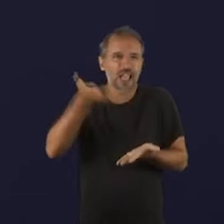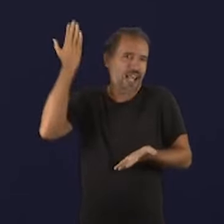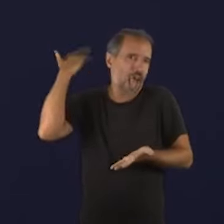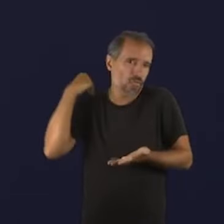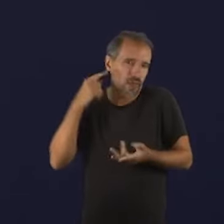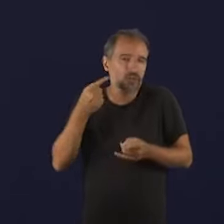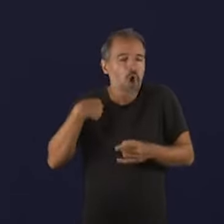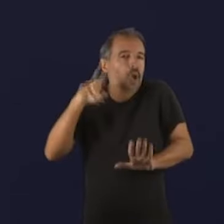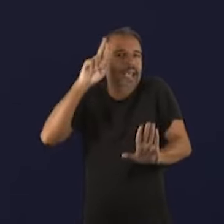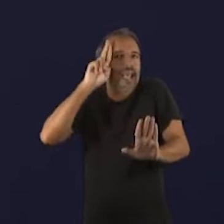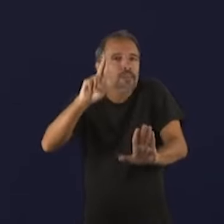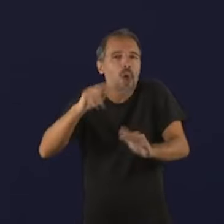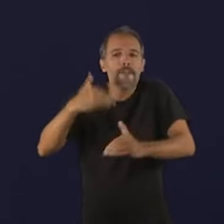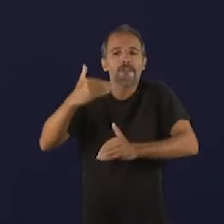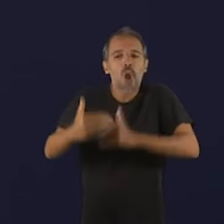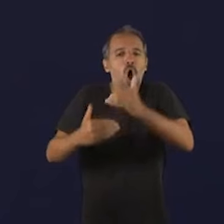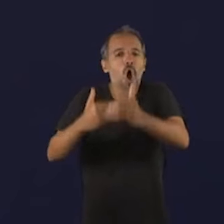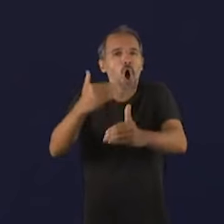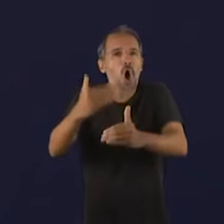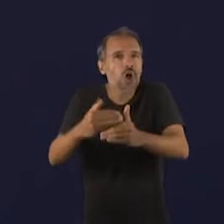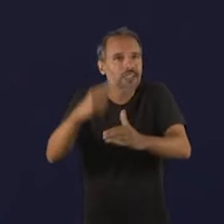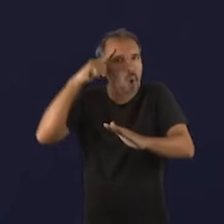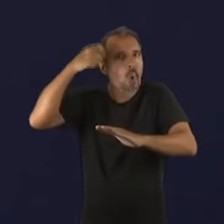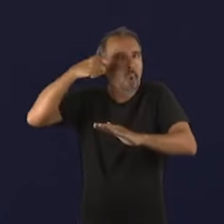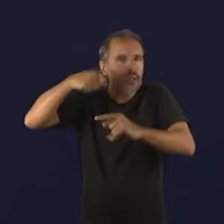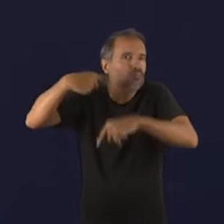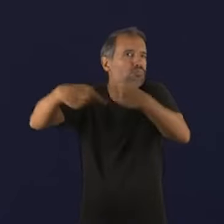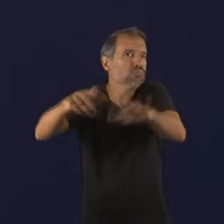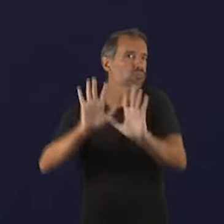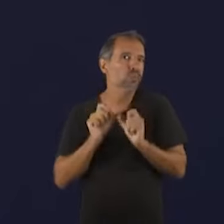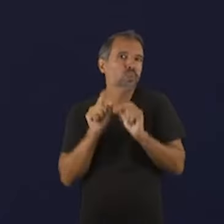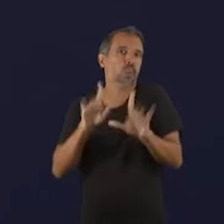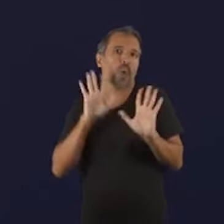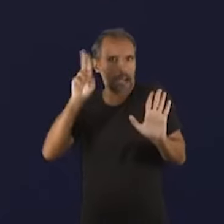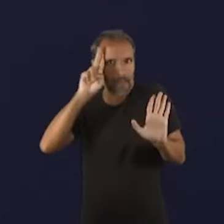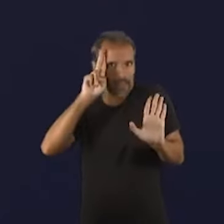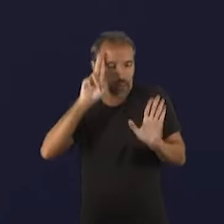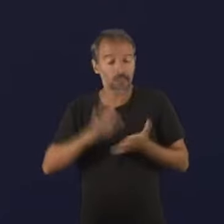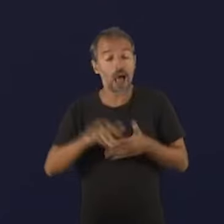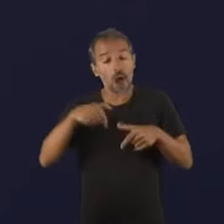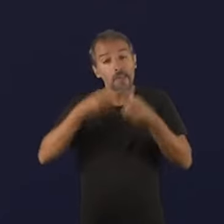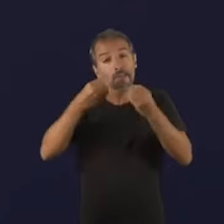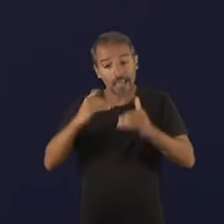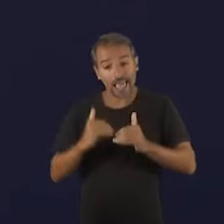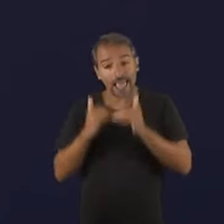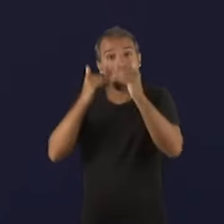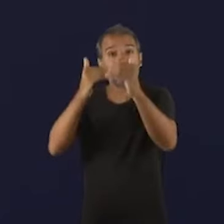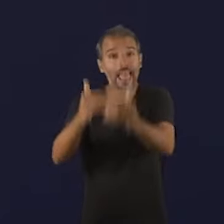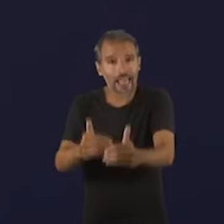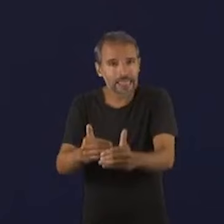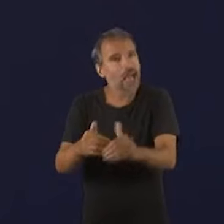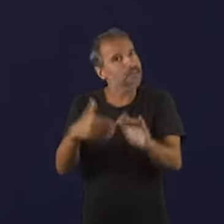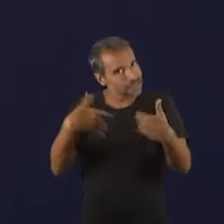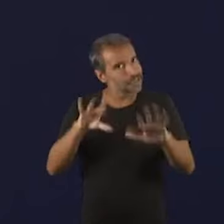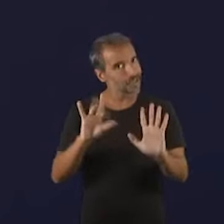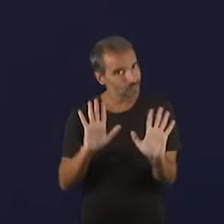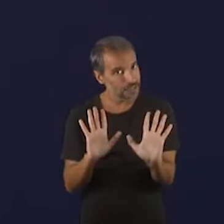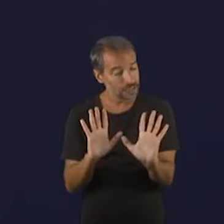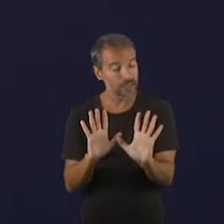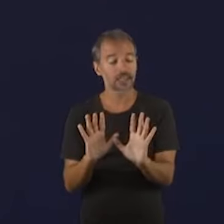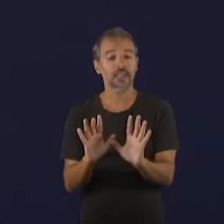somos respetuosos de los procesos judiciales eh entramos en una etapa por supuesto sensible y